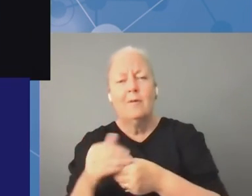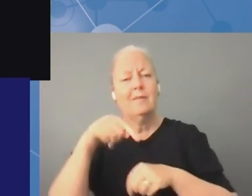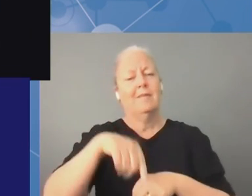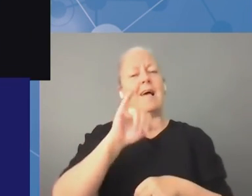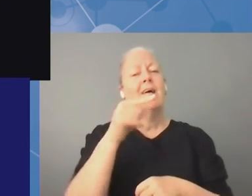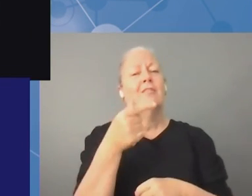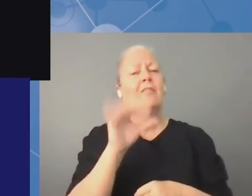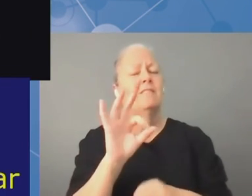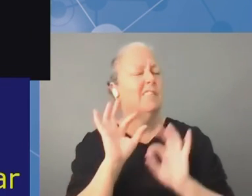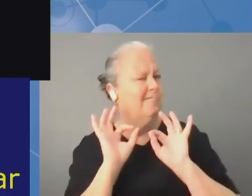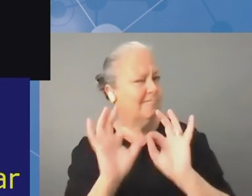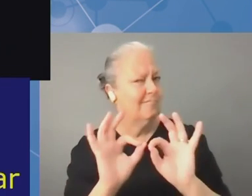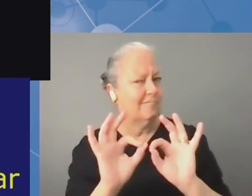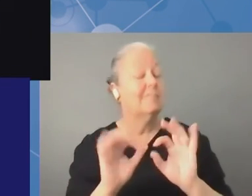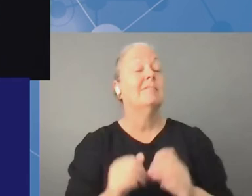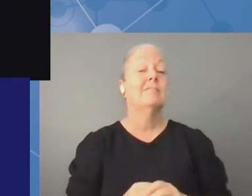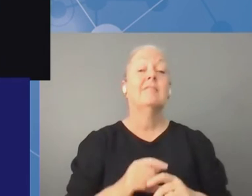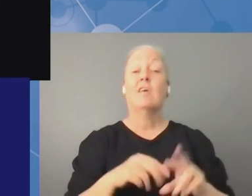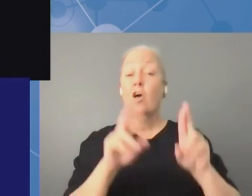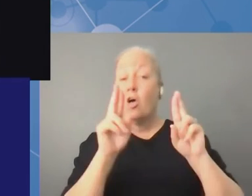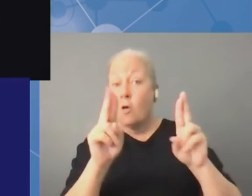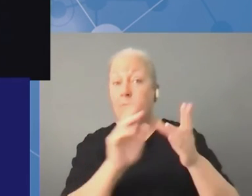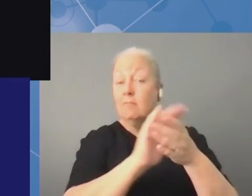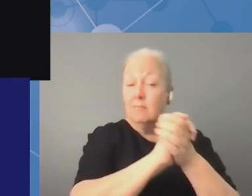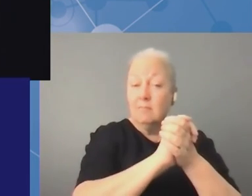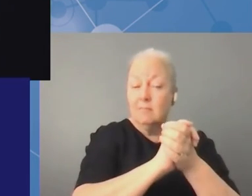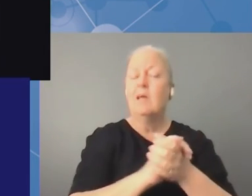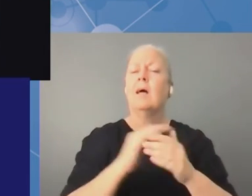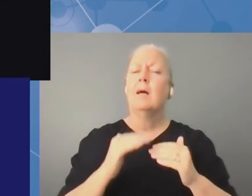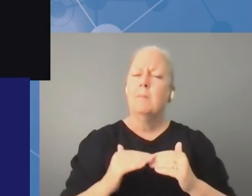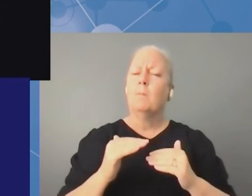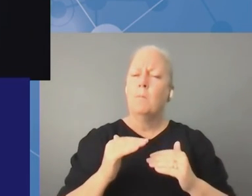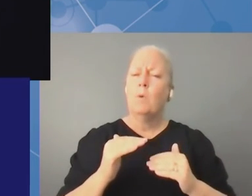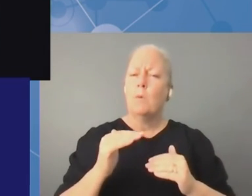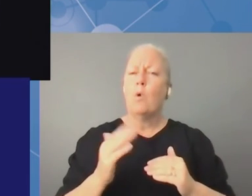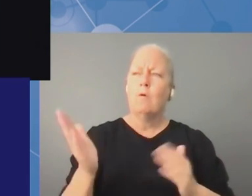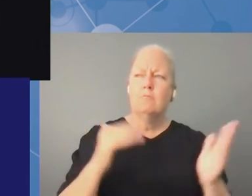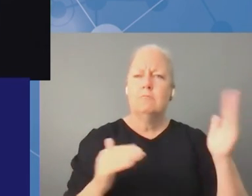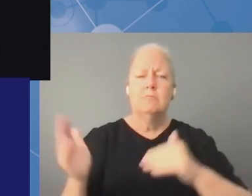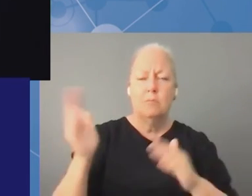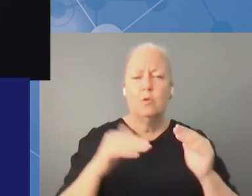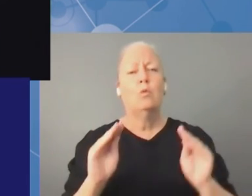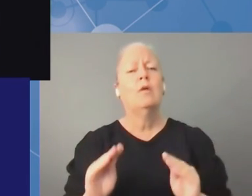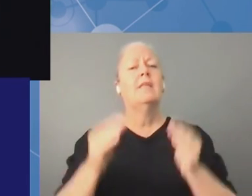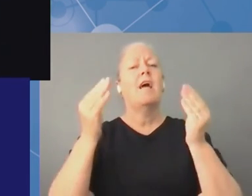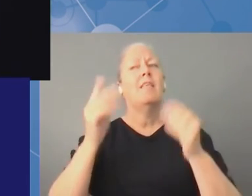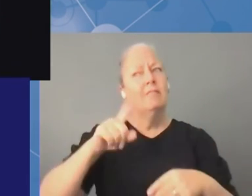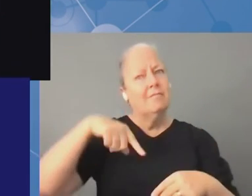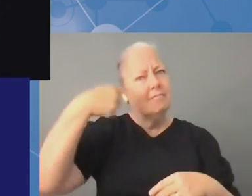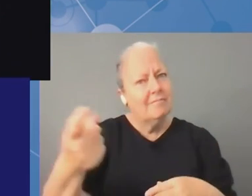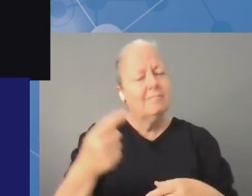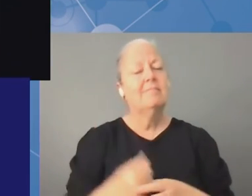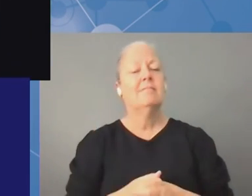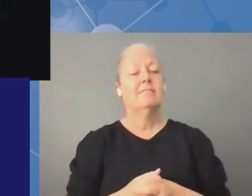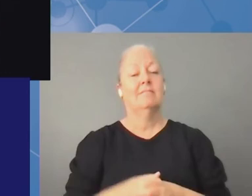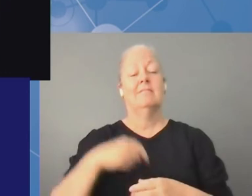tenido aquí los representantes de varios sectores. La involucración en los trabajos, en la organización de esta cumbre ha